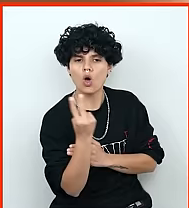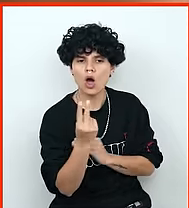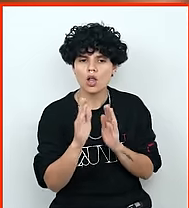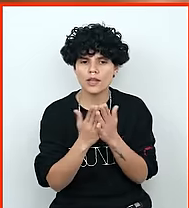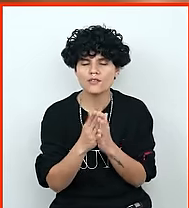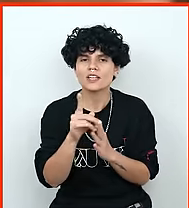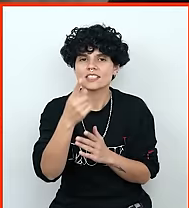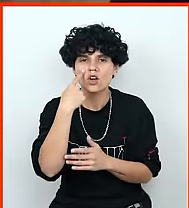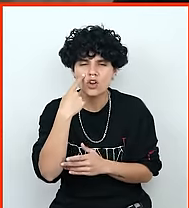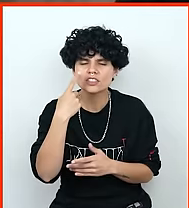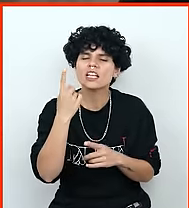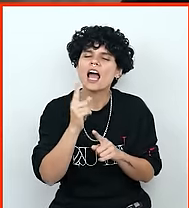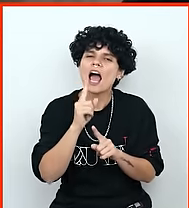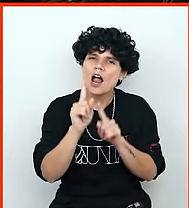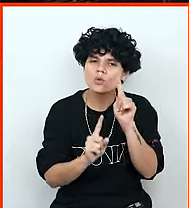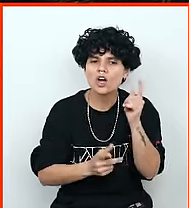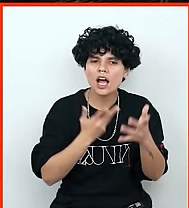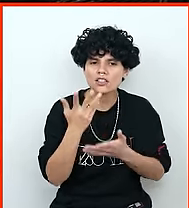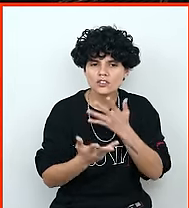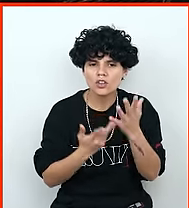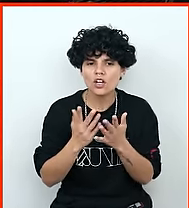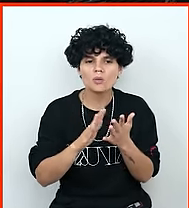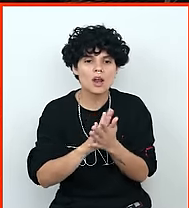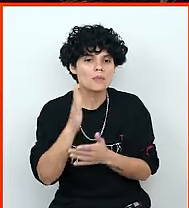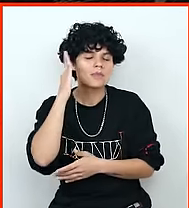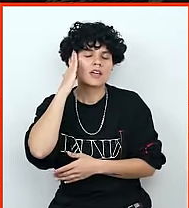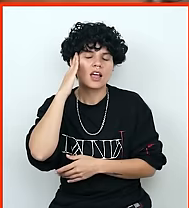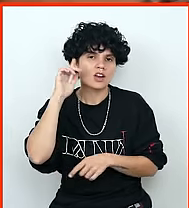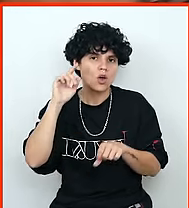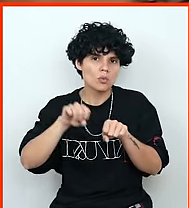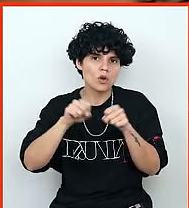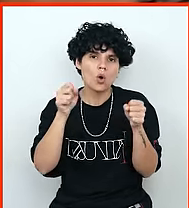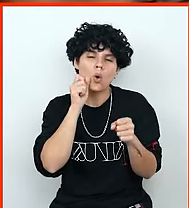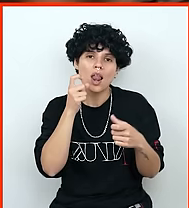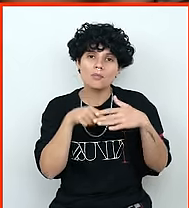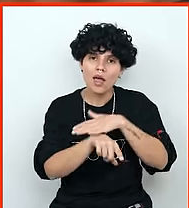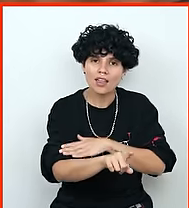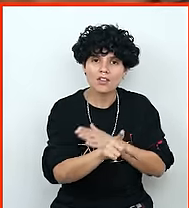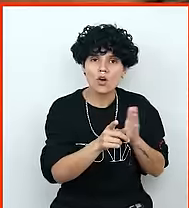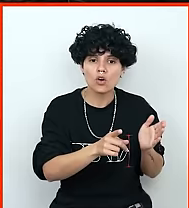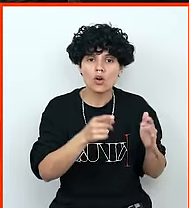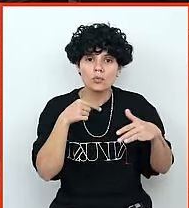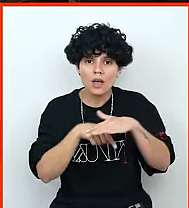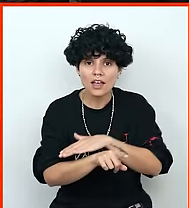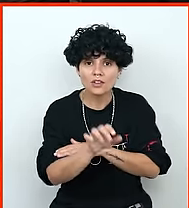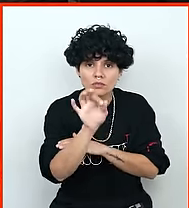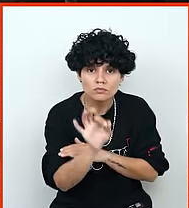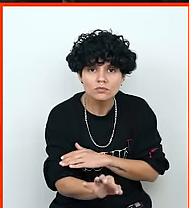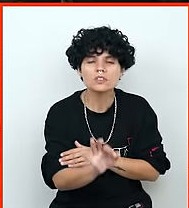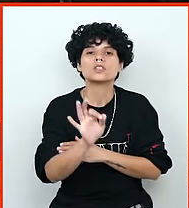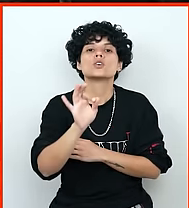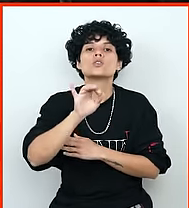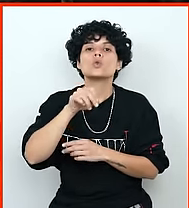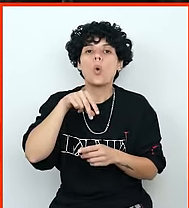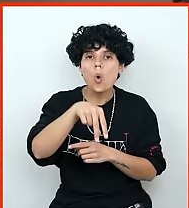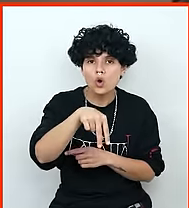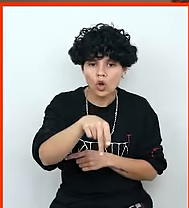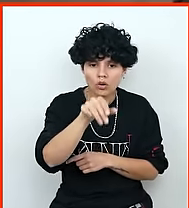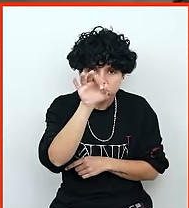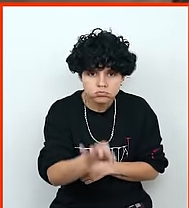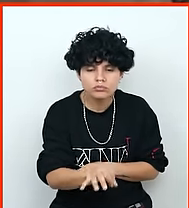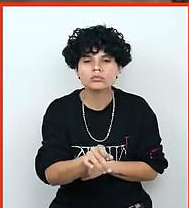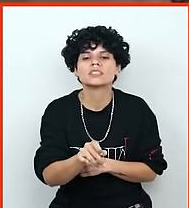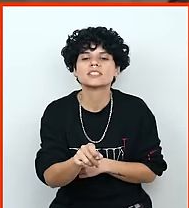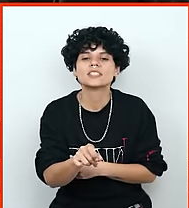hemos conocido varios sencillos, ¿no? Una canción que me rompió la cabeza, Estación Junio, maravillosa, Nudo Ciego, e Indivisible ahí